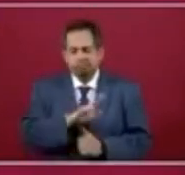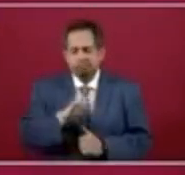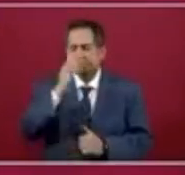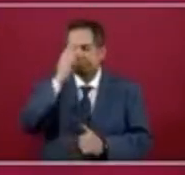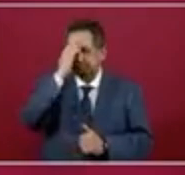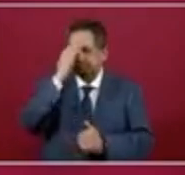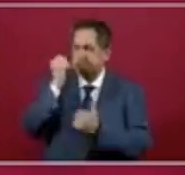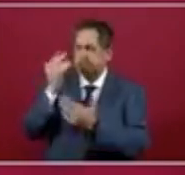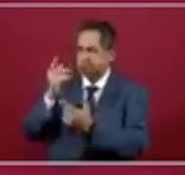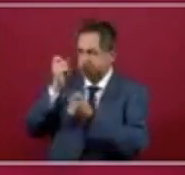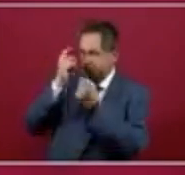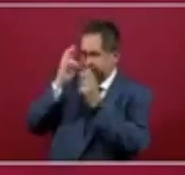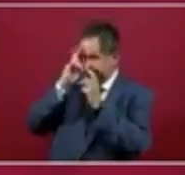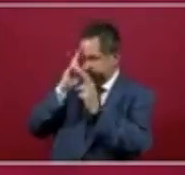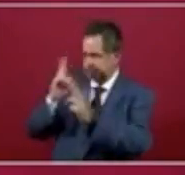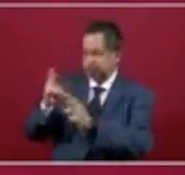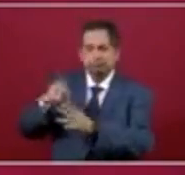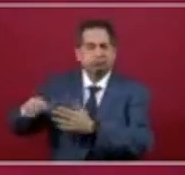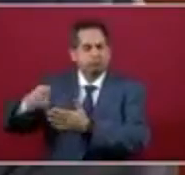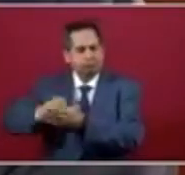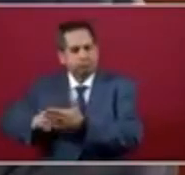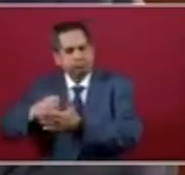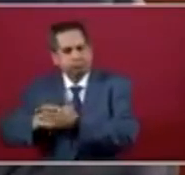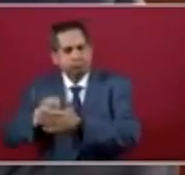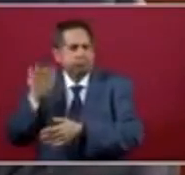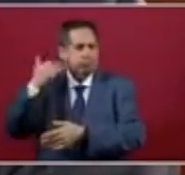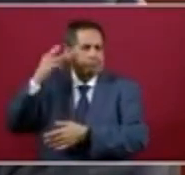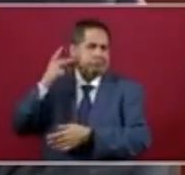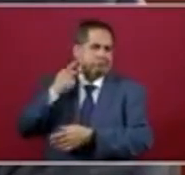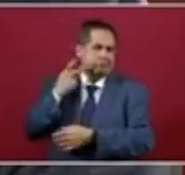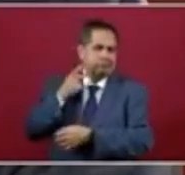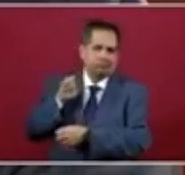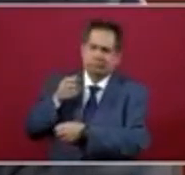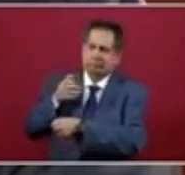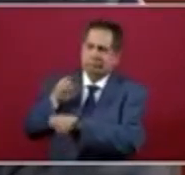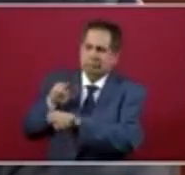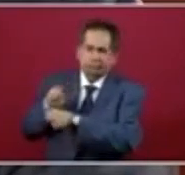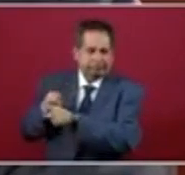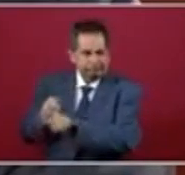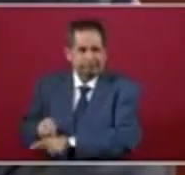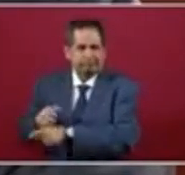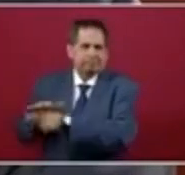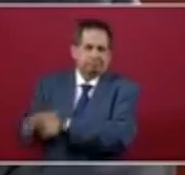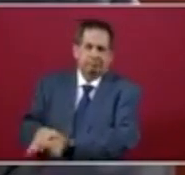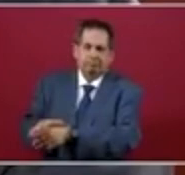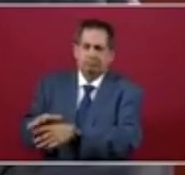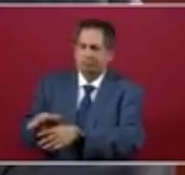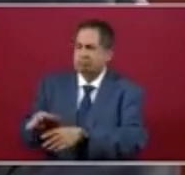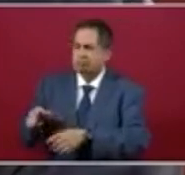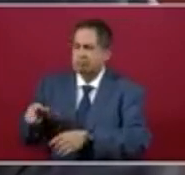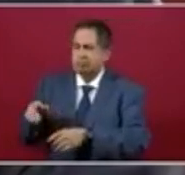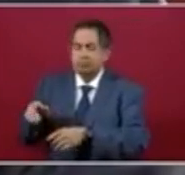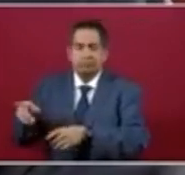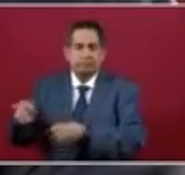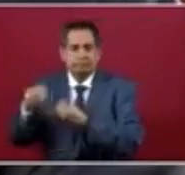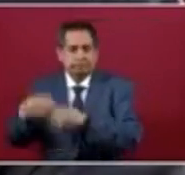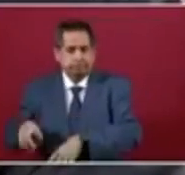reconocerles, de homenajear a quienes fueron víctimas de la represión, del autoritarismo.